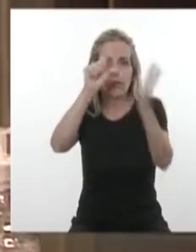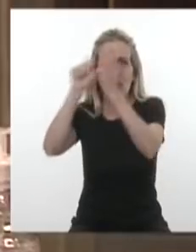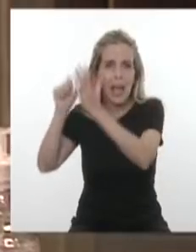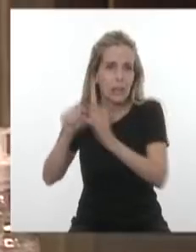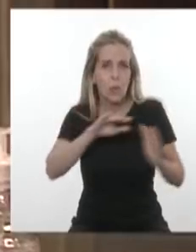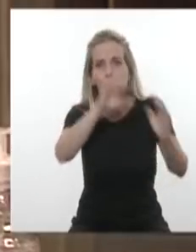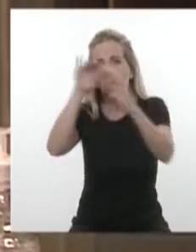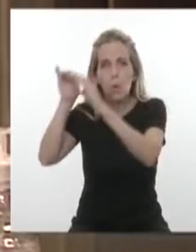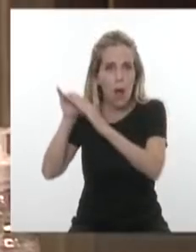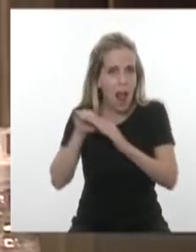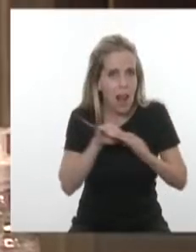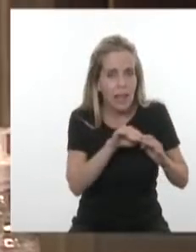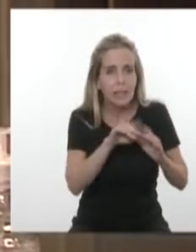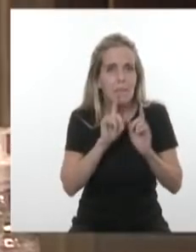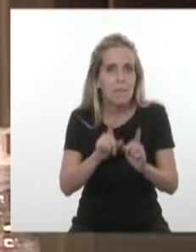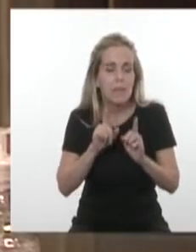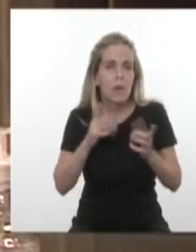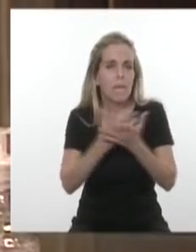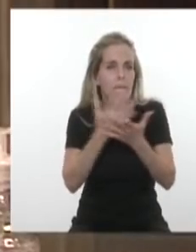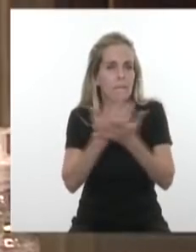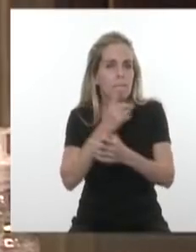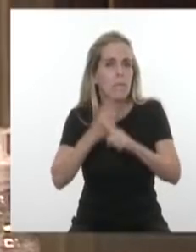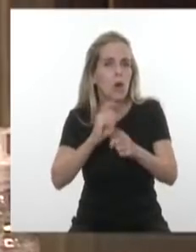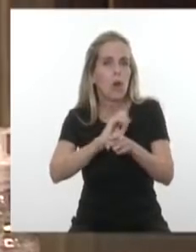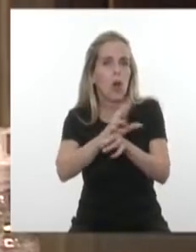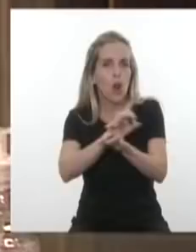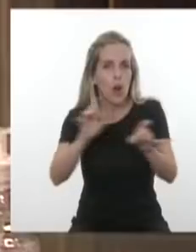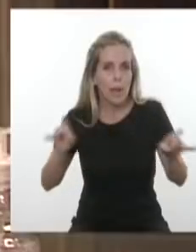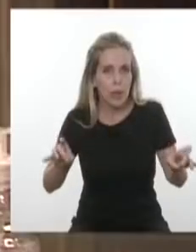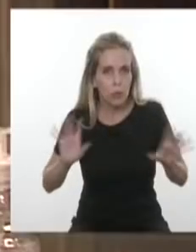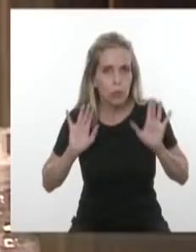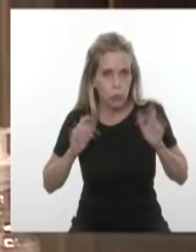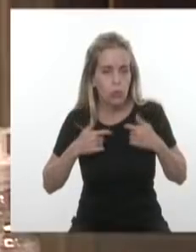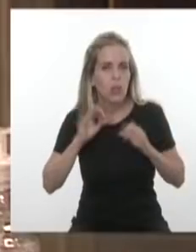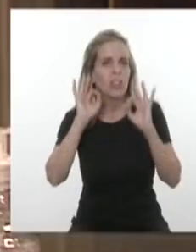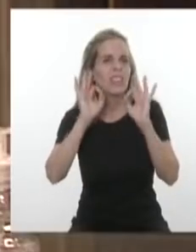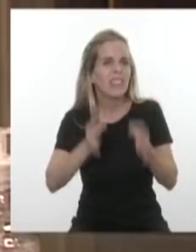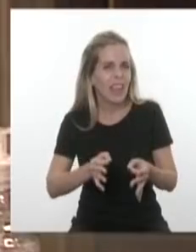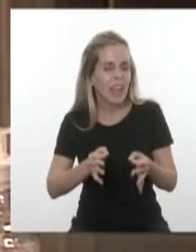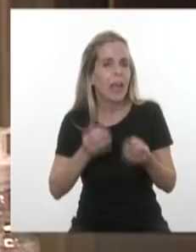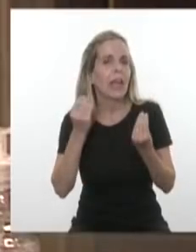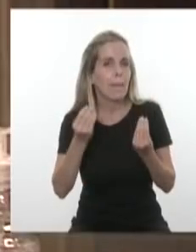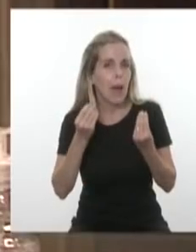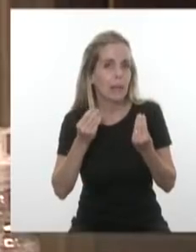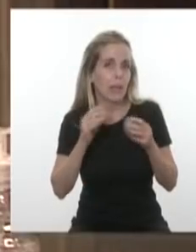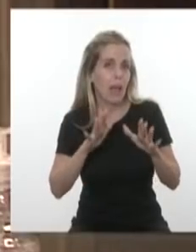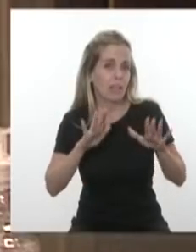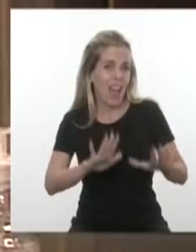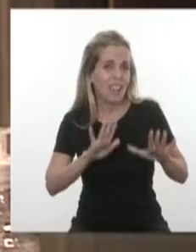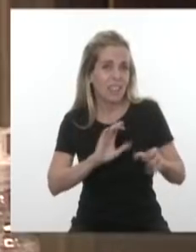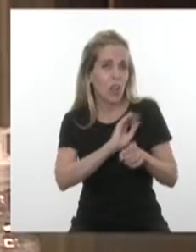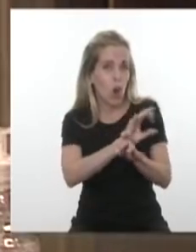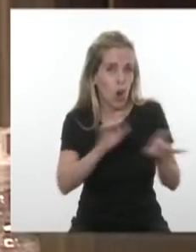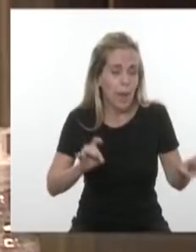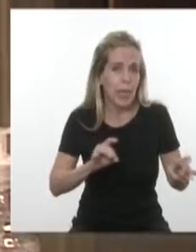todos padecemos la pandemia conozco muy bien las consecuencias económicas y sociales que ella depara